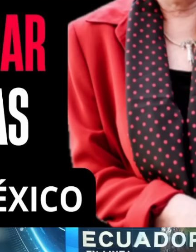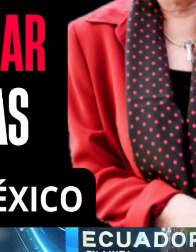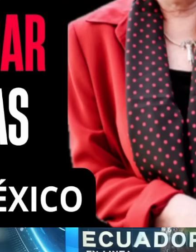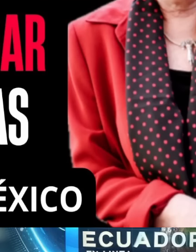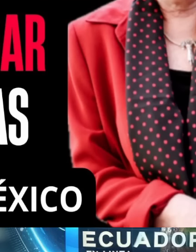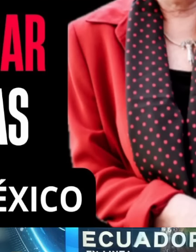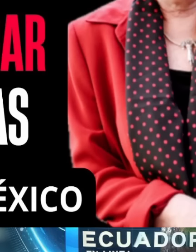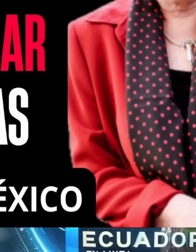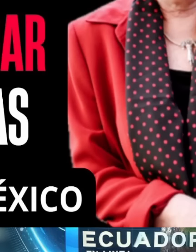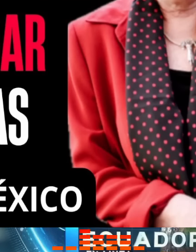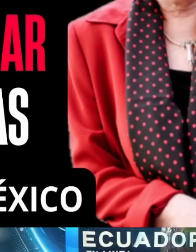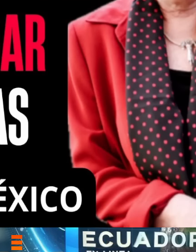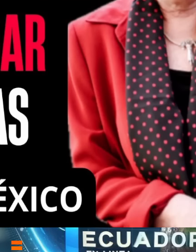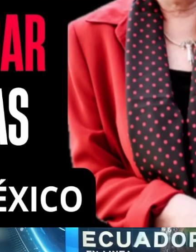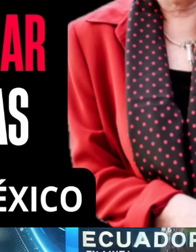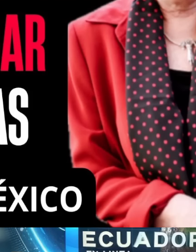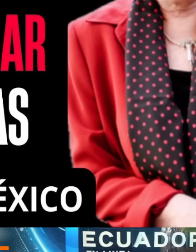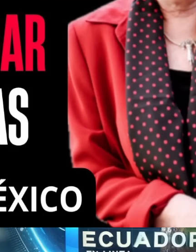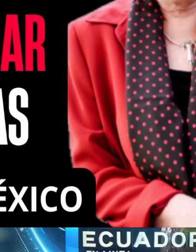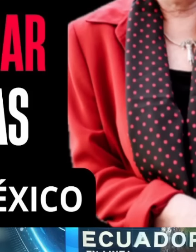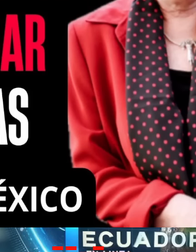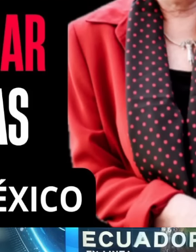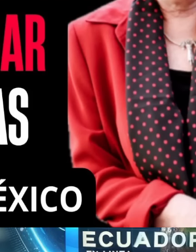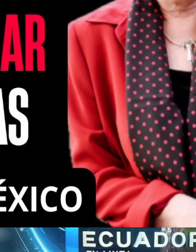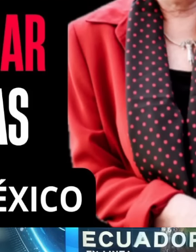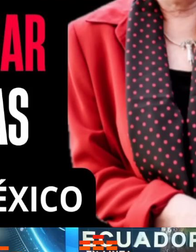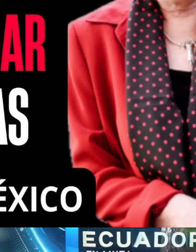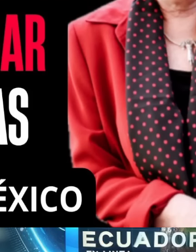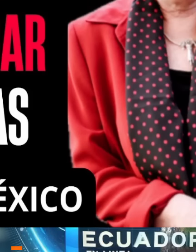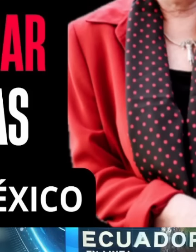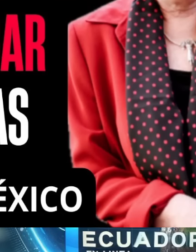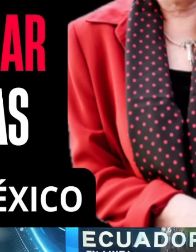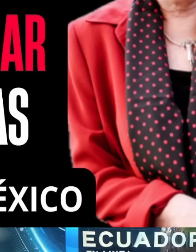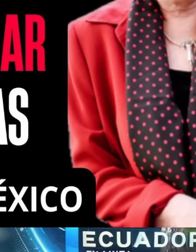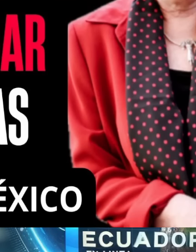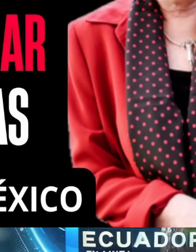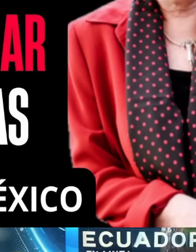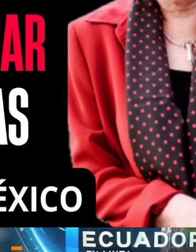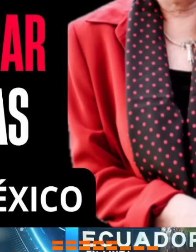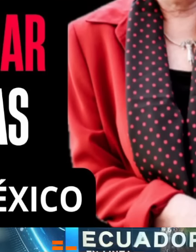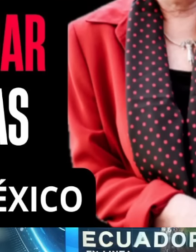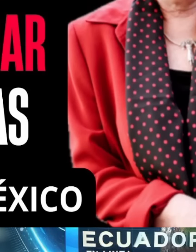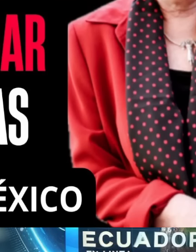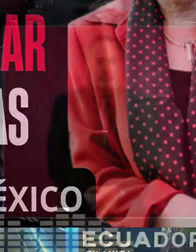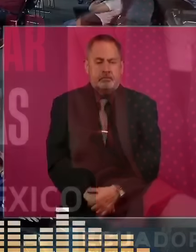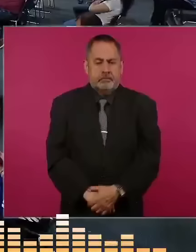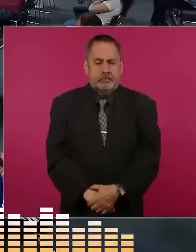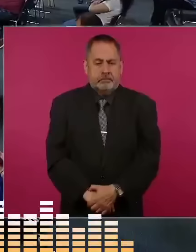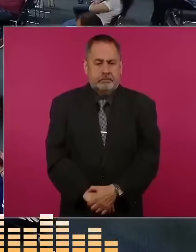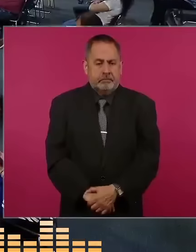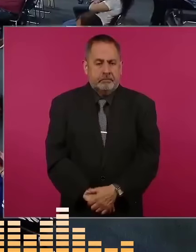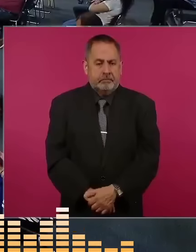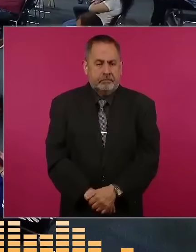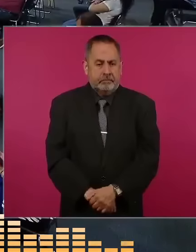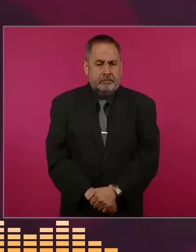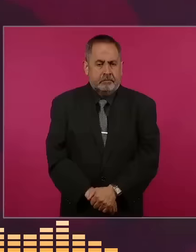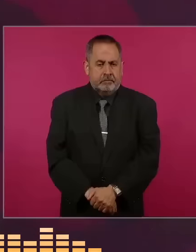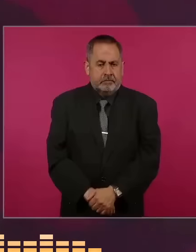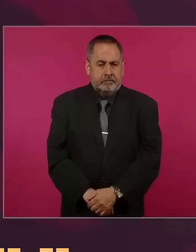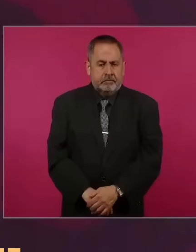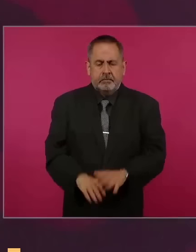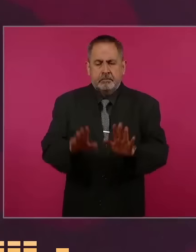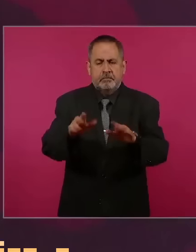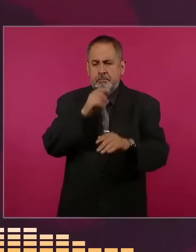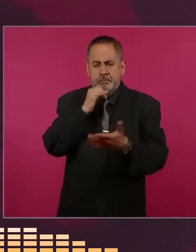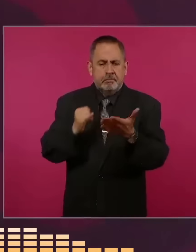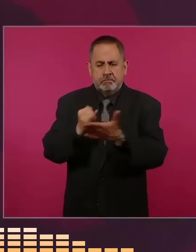Glass este momento necesita de toda Centro y Sudamérica. Aquí lo tienen secuestrado. Son medidas cautelares,